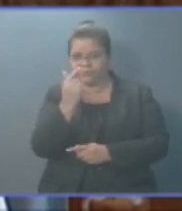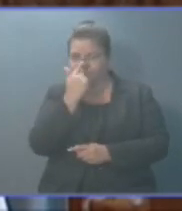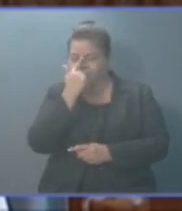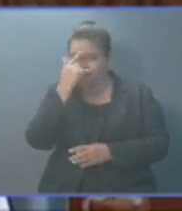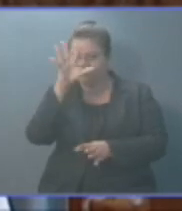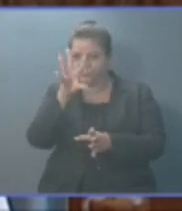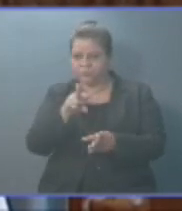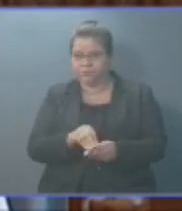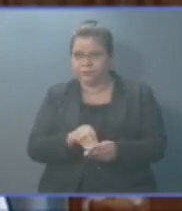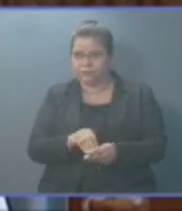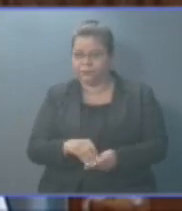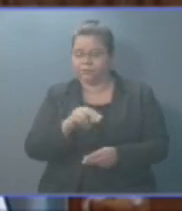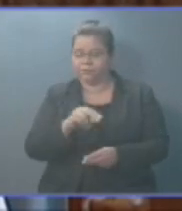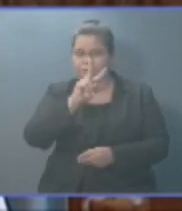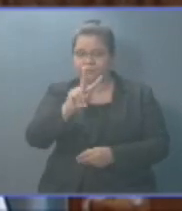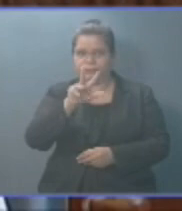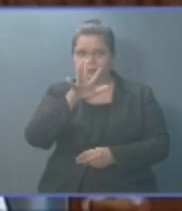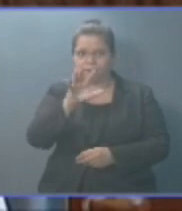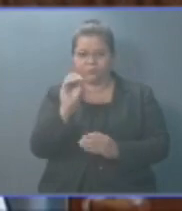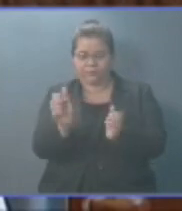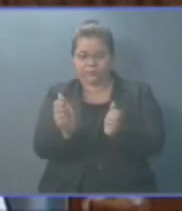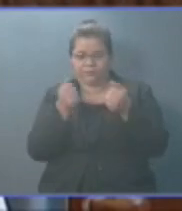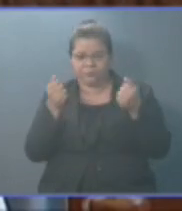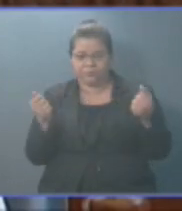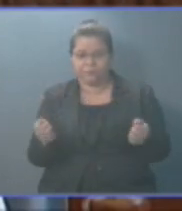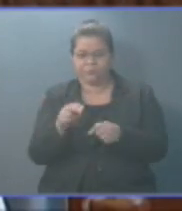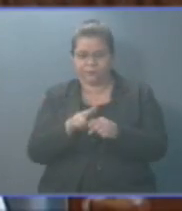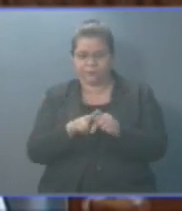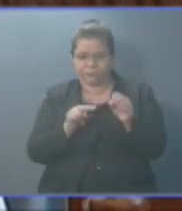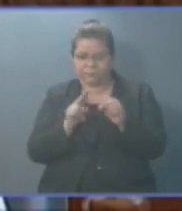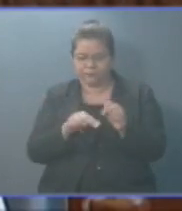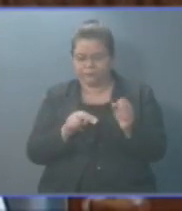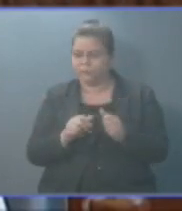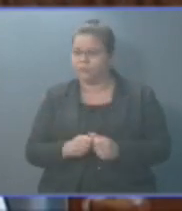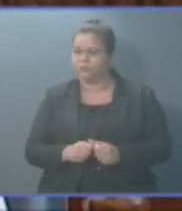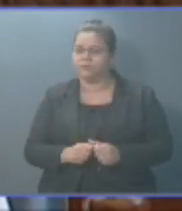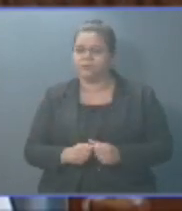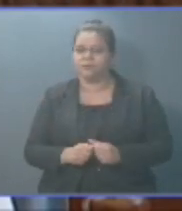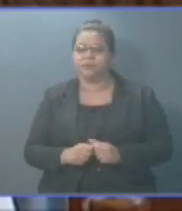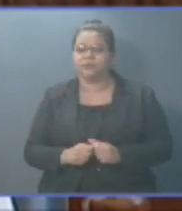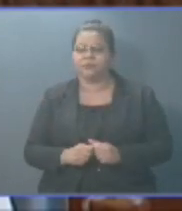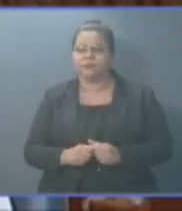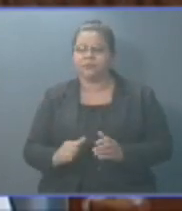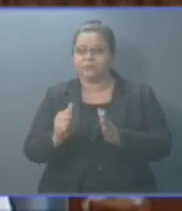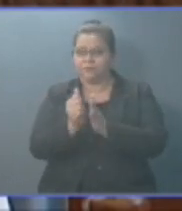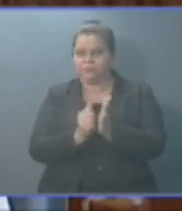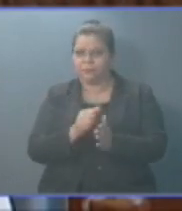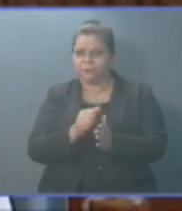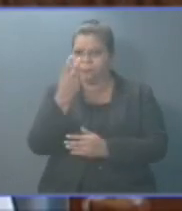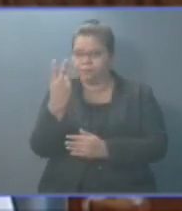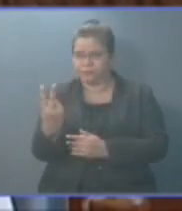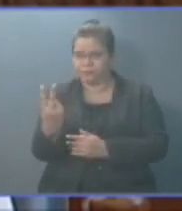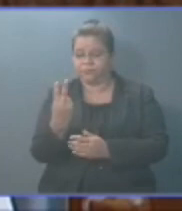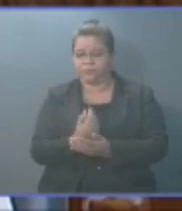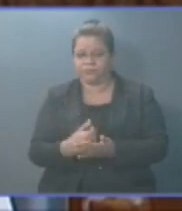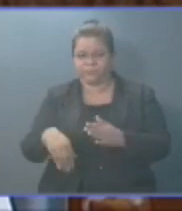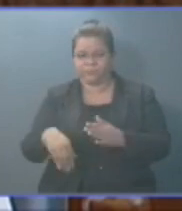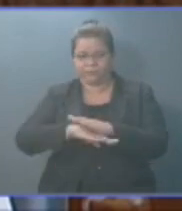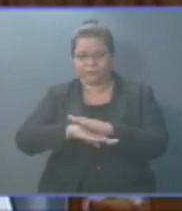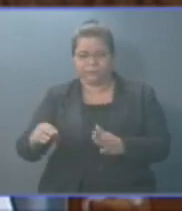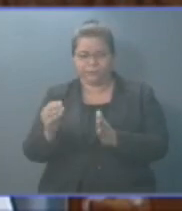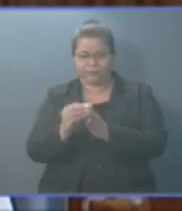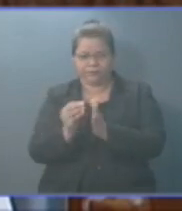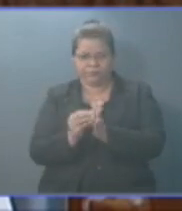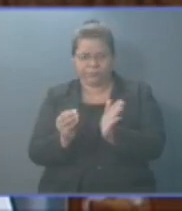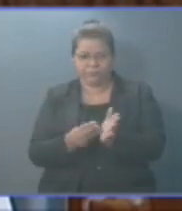monto de hasta $250 millones de los Estados Unidos de América. Artículo 2. Que de acuerdo al contenido